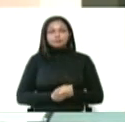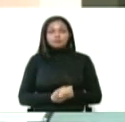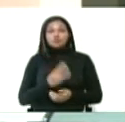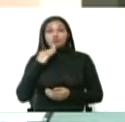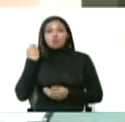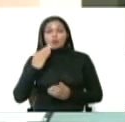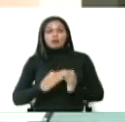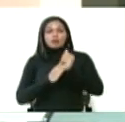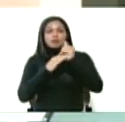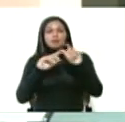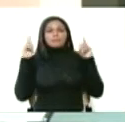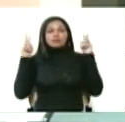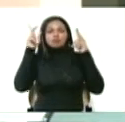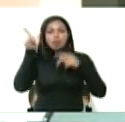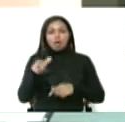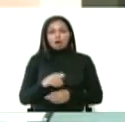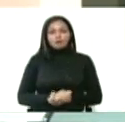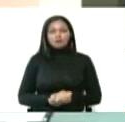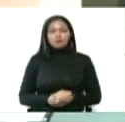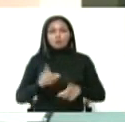joven líder venezolano,